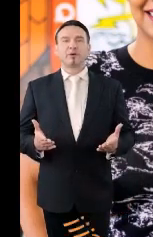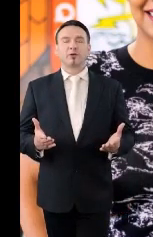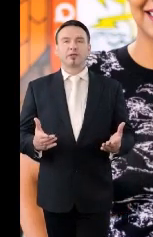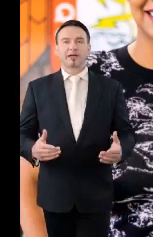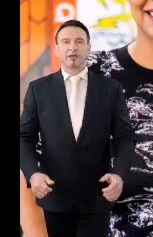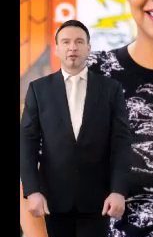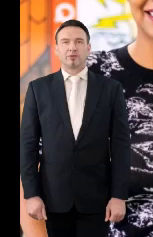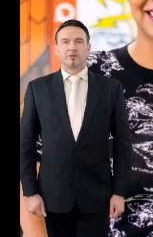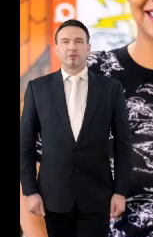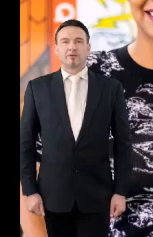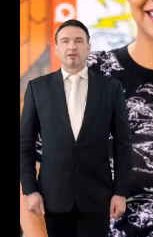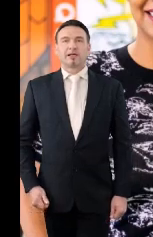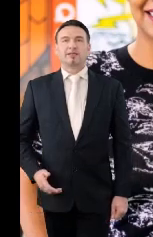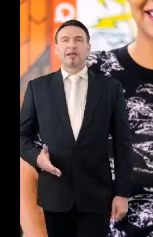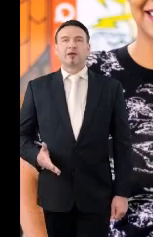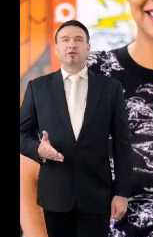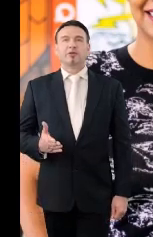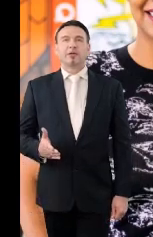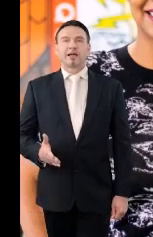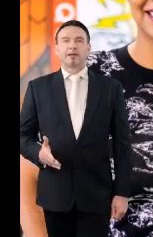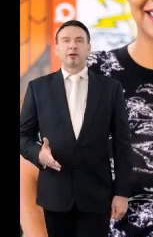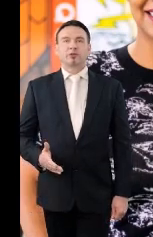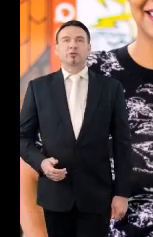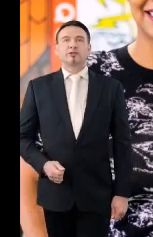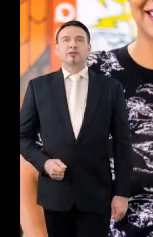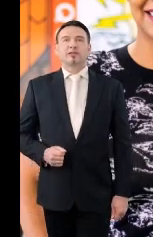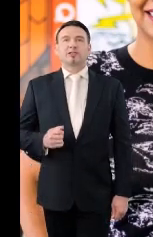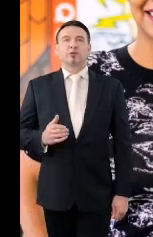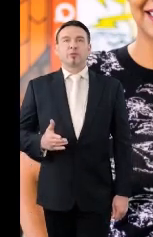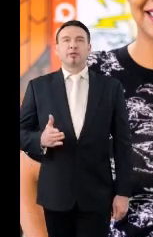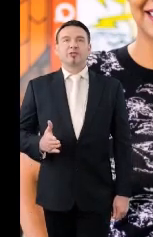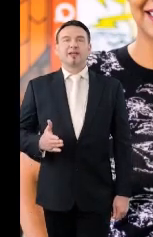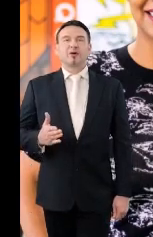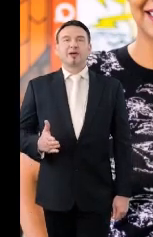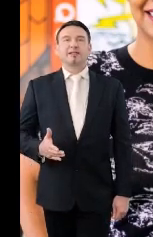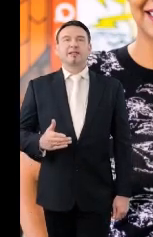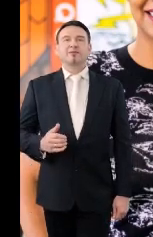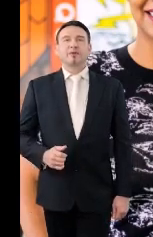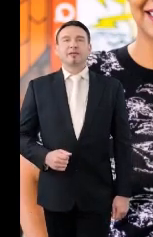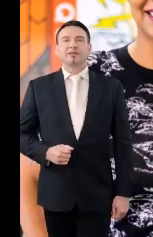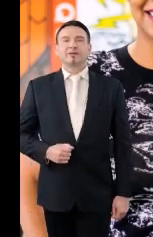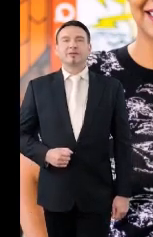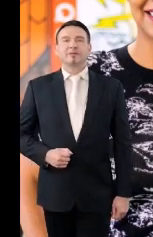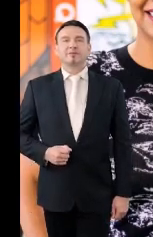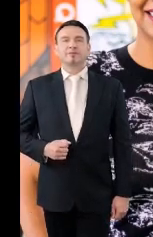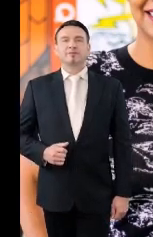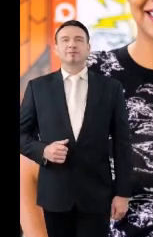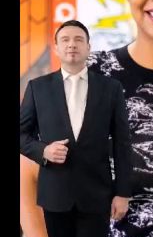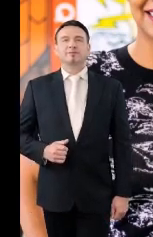municipal, por el contrario, fortalecerá la continuidad y la construcción del segundo piso de la Cuarta Transformación.